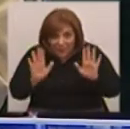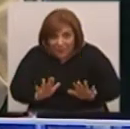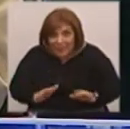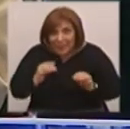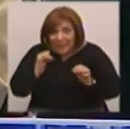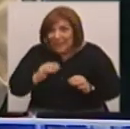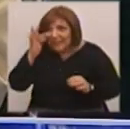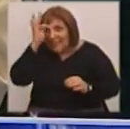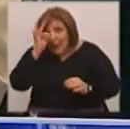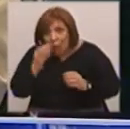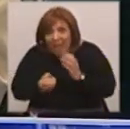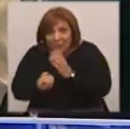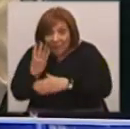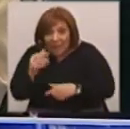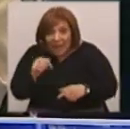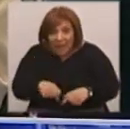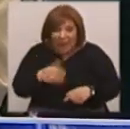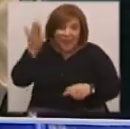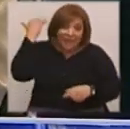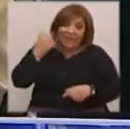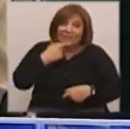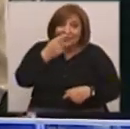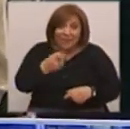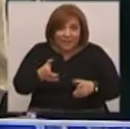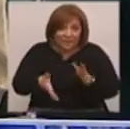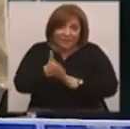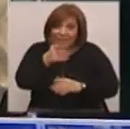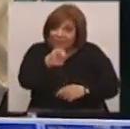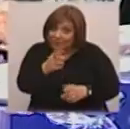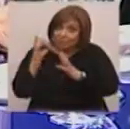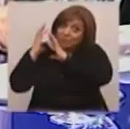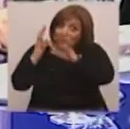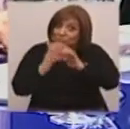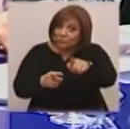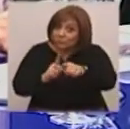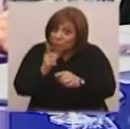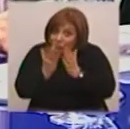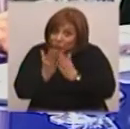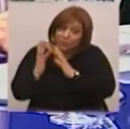tecnificada. En la época nuestra te decían, vas a ir a cargar bolsas al puerto. Sí, claro.